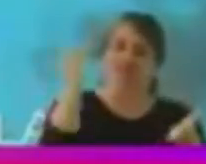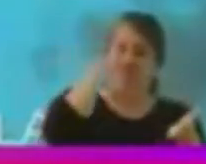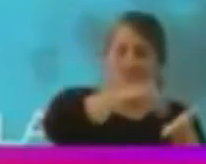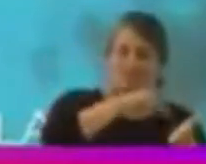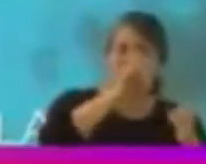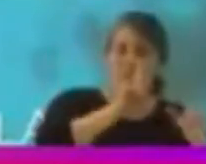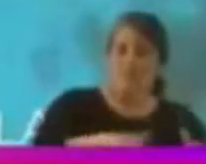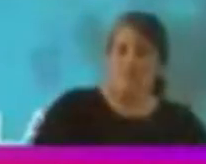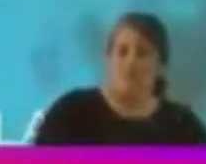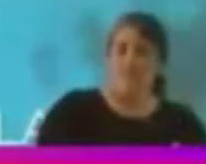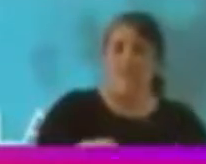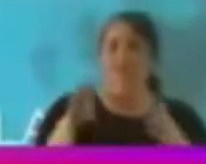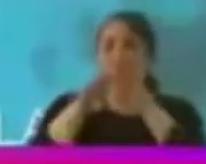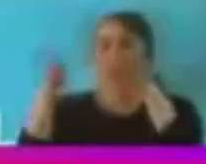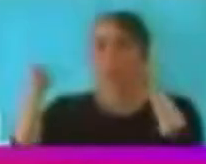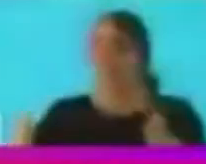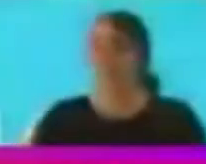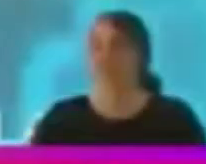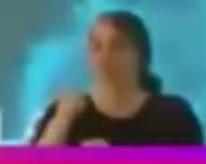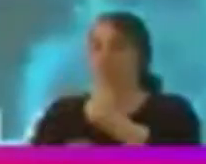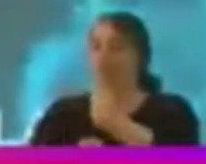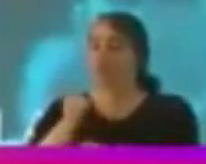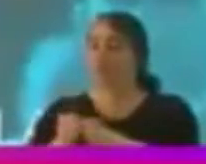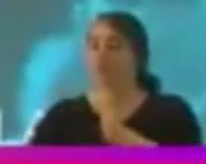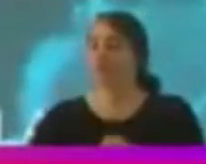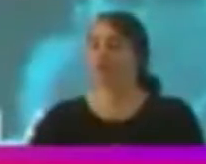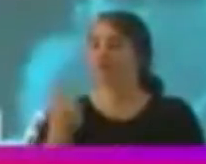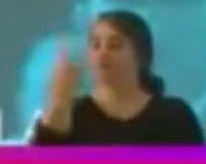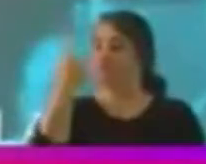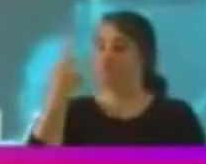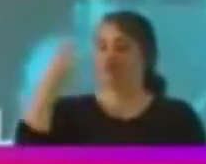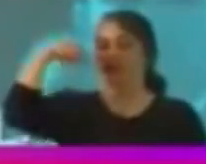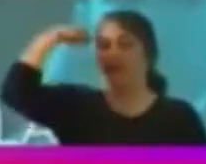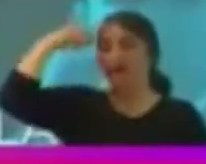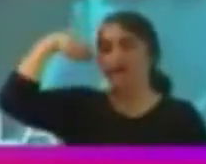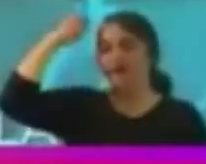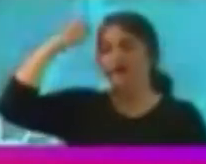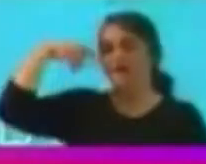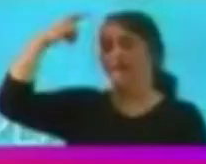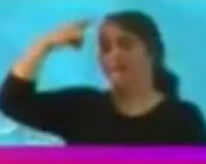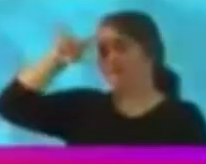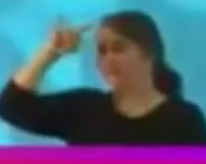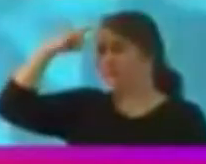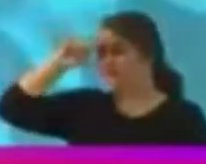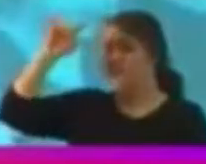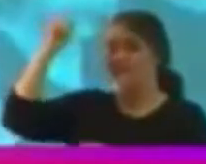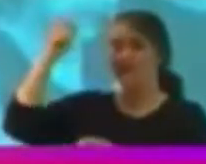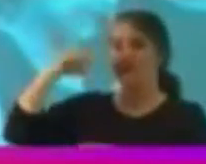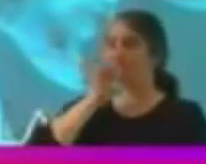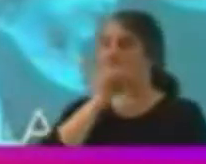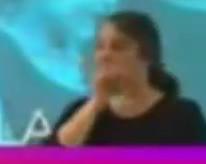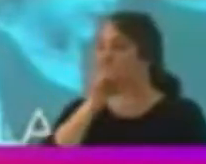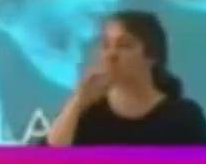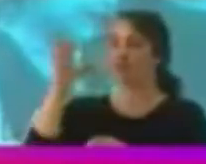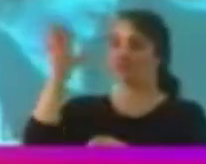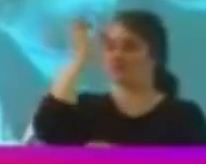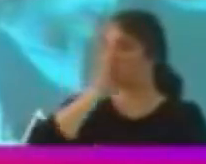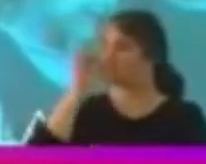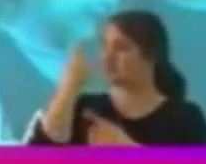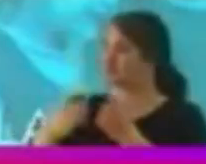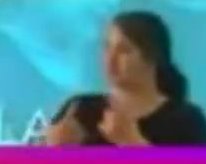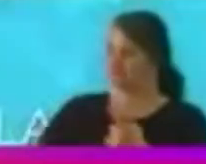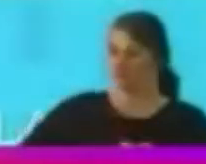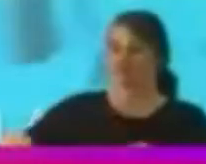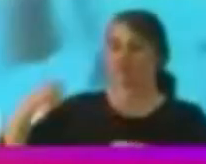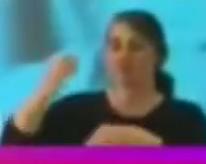con la producción primaria, tanto agrícola como ganadera, que es el manejo de las cuencas hídricas. En este sentido, las políticas plantean el desafío